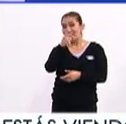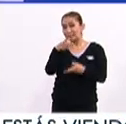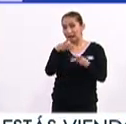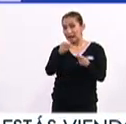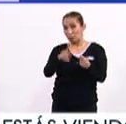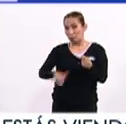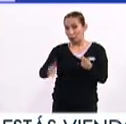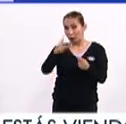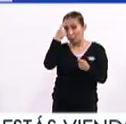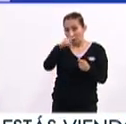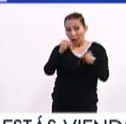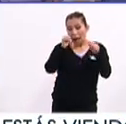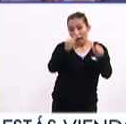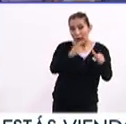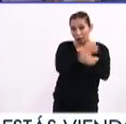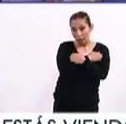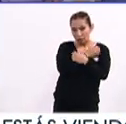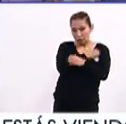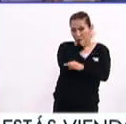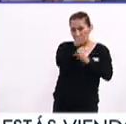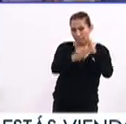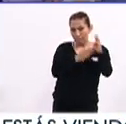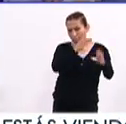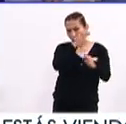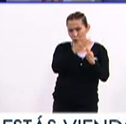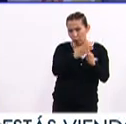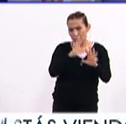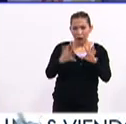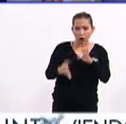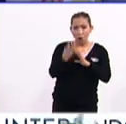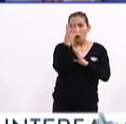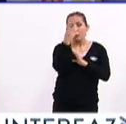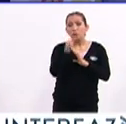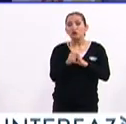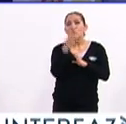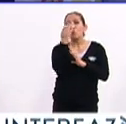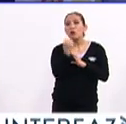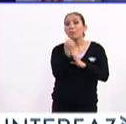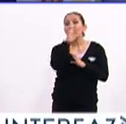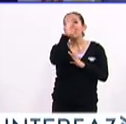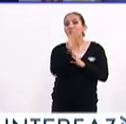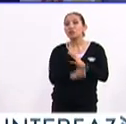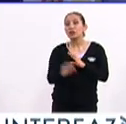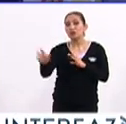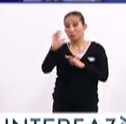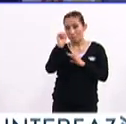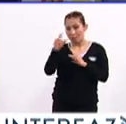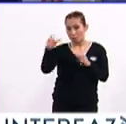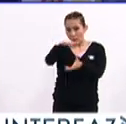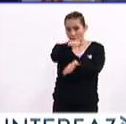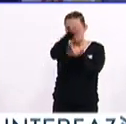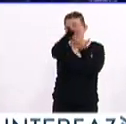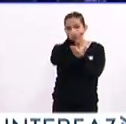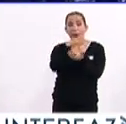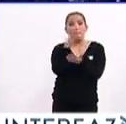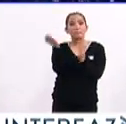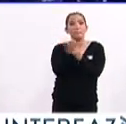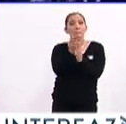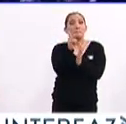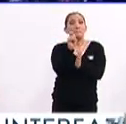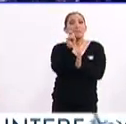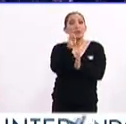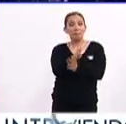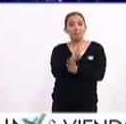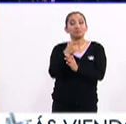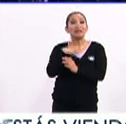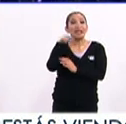gasto público en educación a nivel mundial se ubica en promedio en 4.9% del Producto Interno Bruto global. La